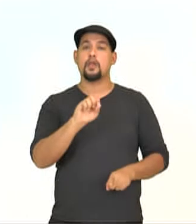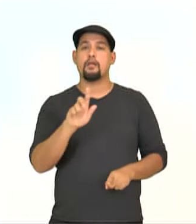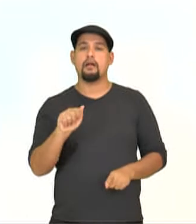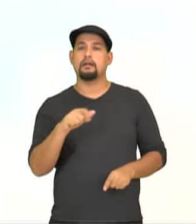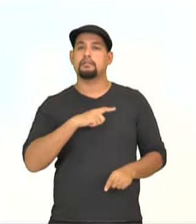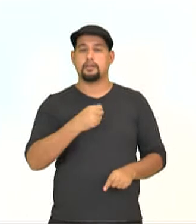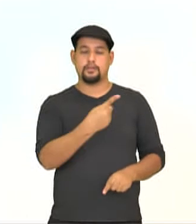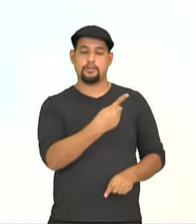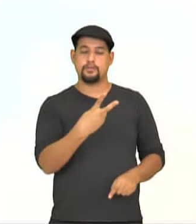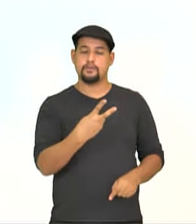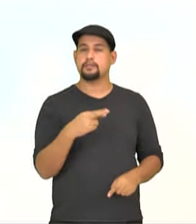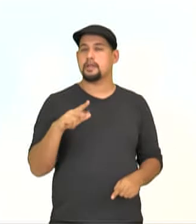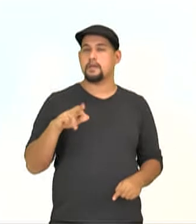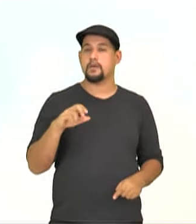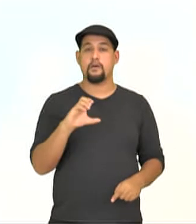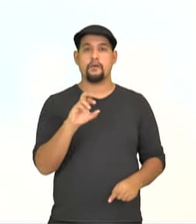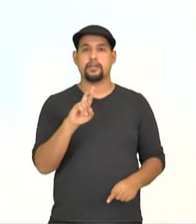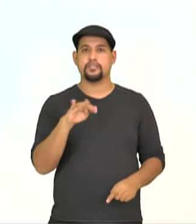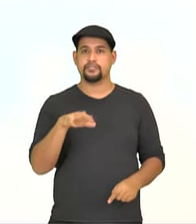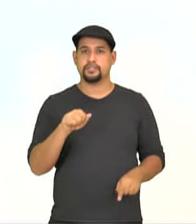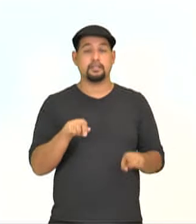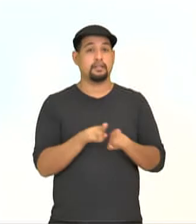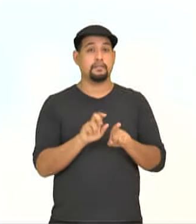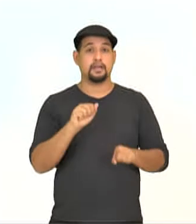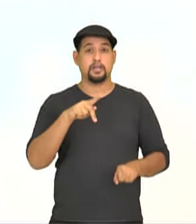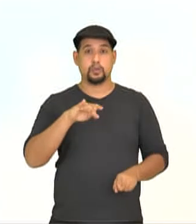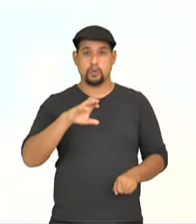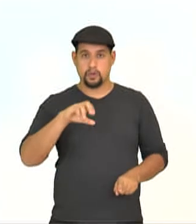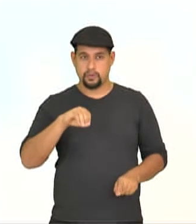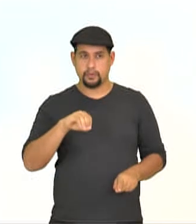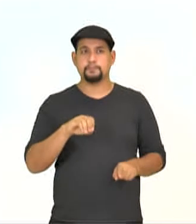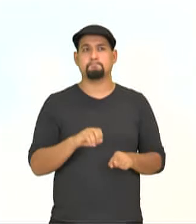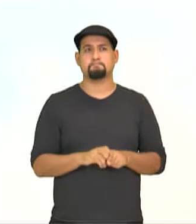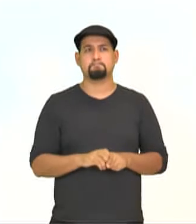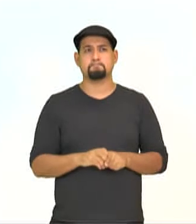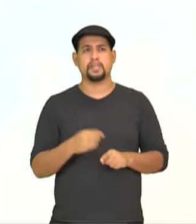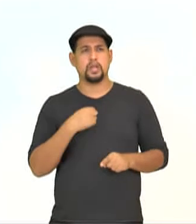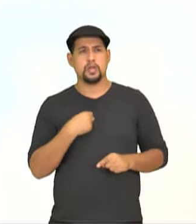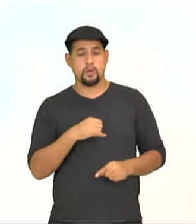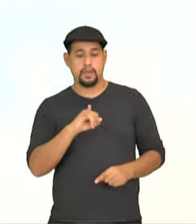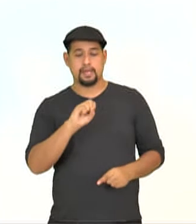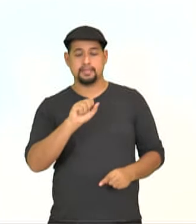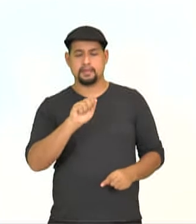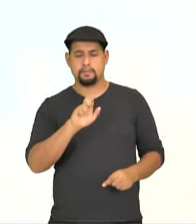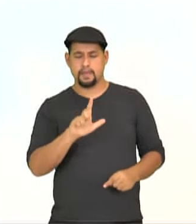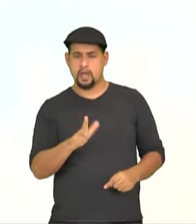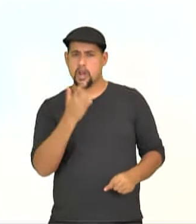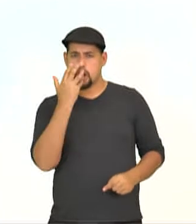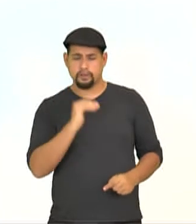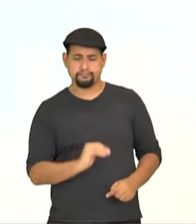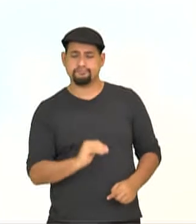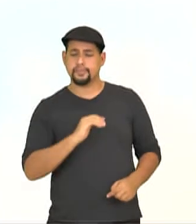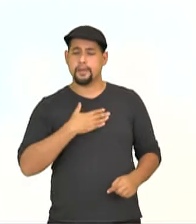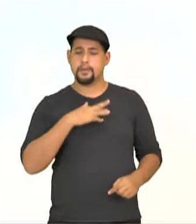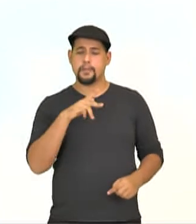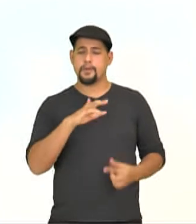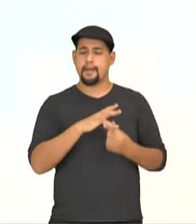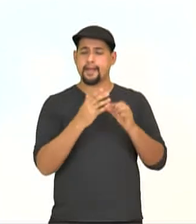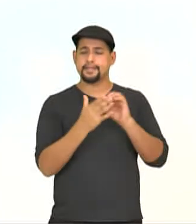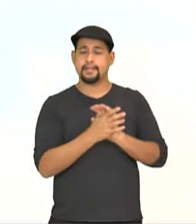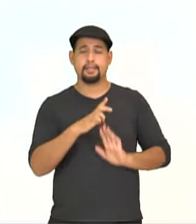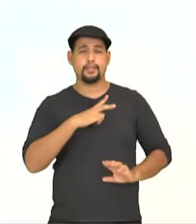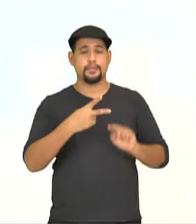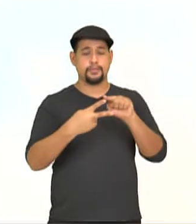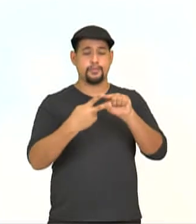hermanos, Cristina e Antonio. E eu me llamo Isabel. Soy la menor. Mi hermano está casado e tiene dos